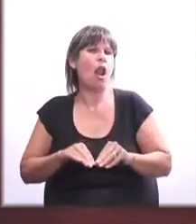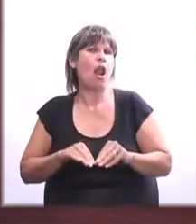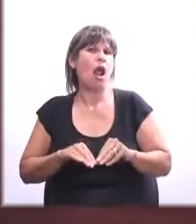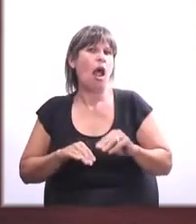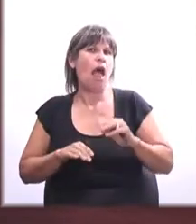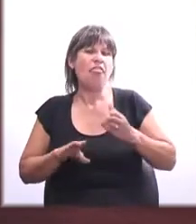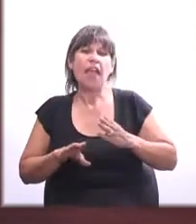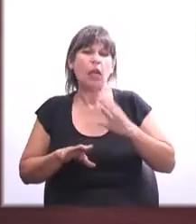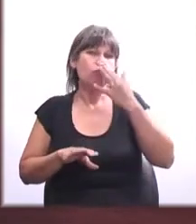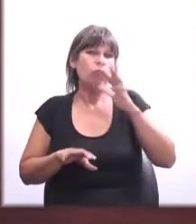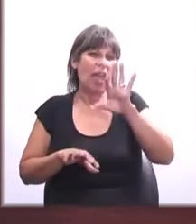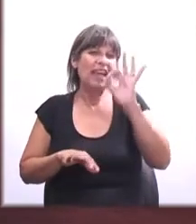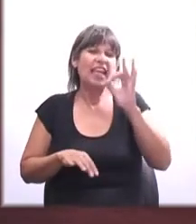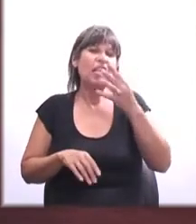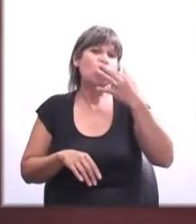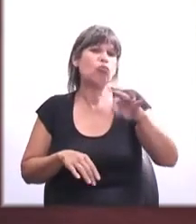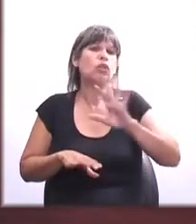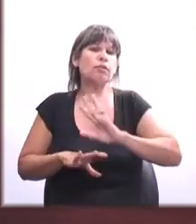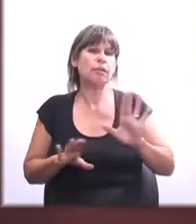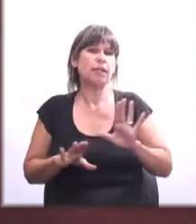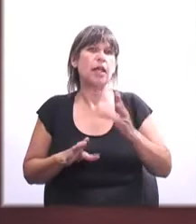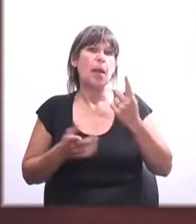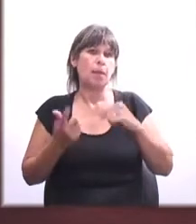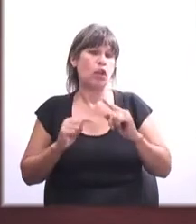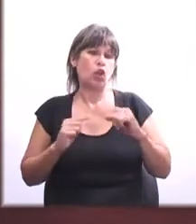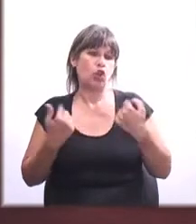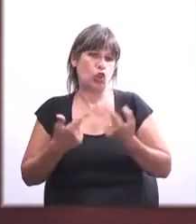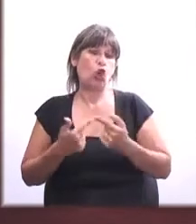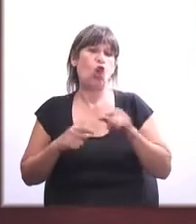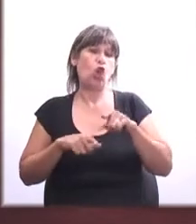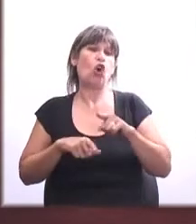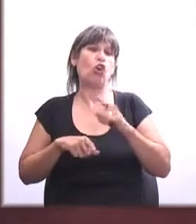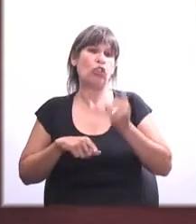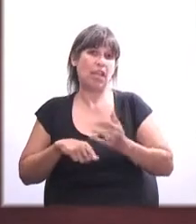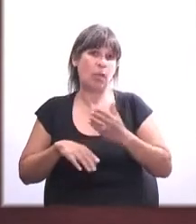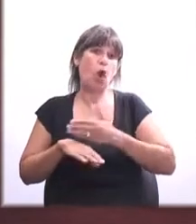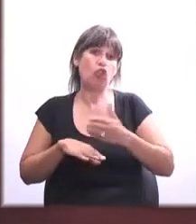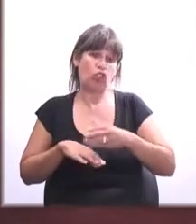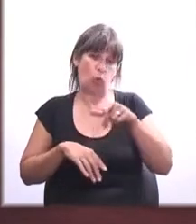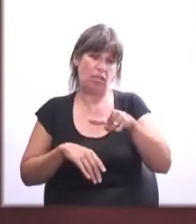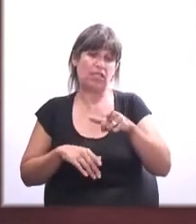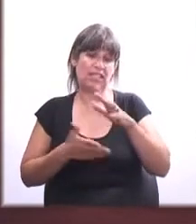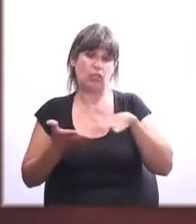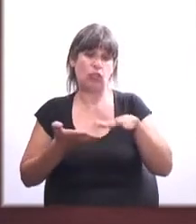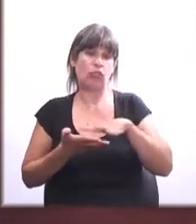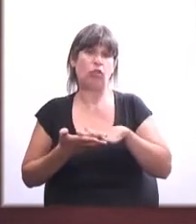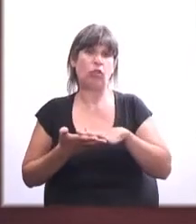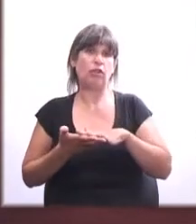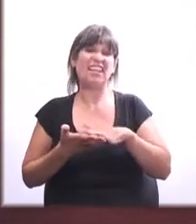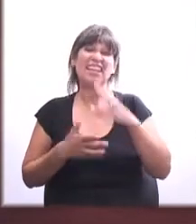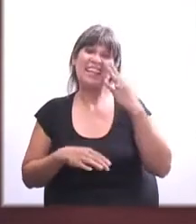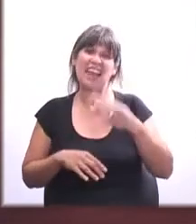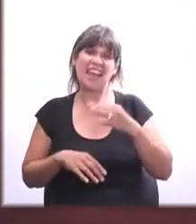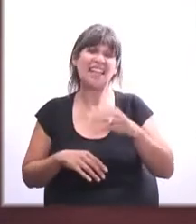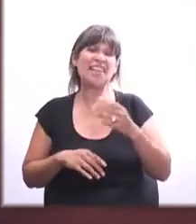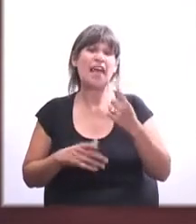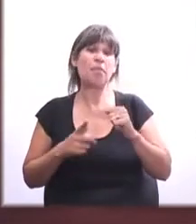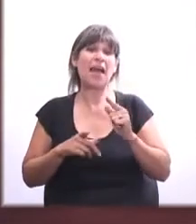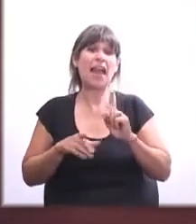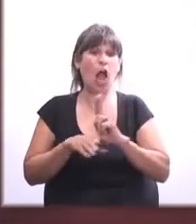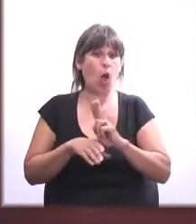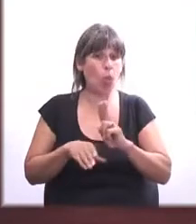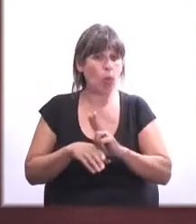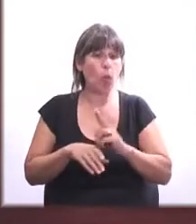de ir a donde quieren, pero todos tenemos una consecuencia con esto. Y la realidad es que para proteger a los